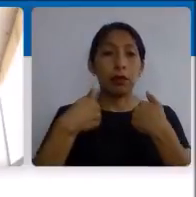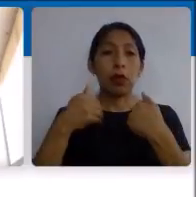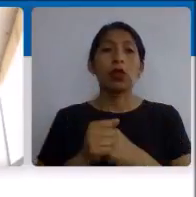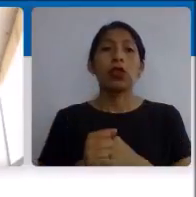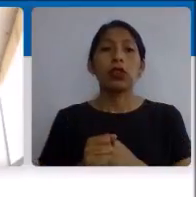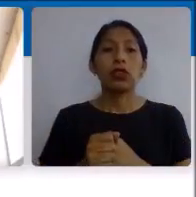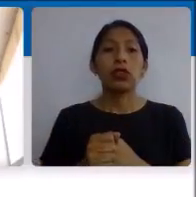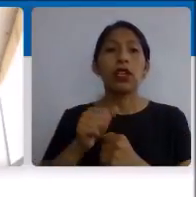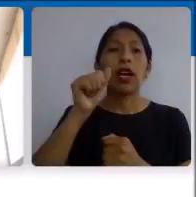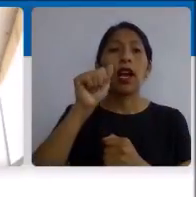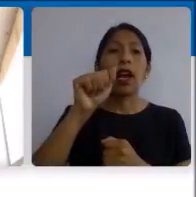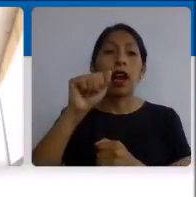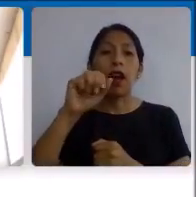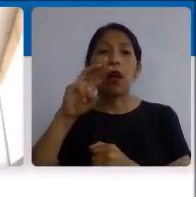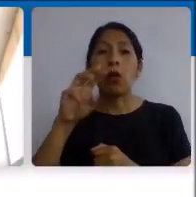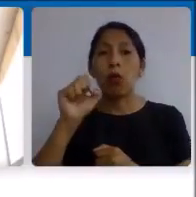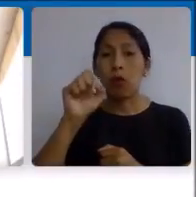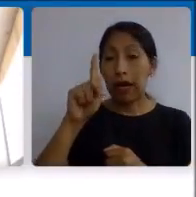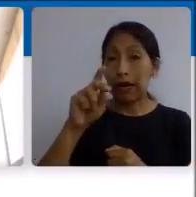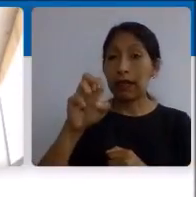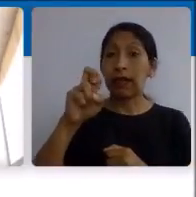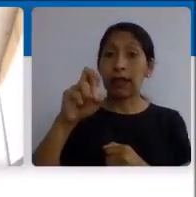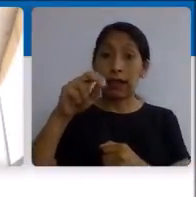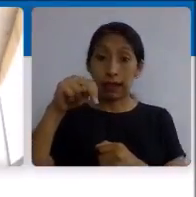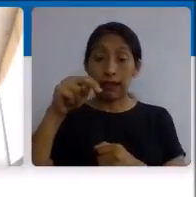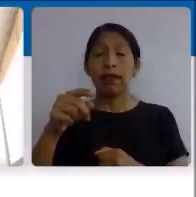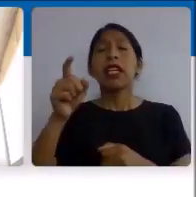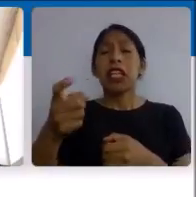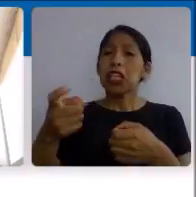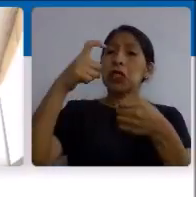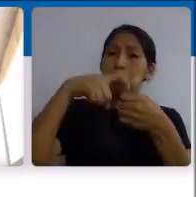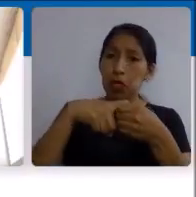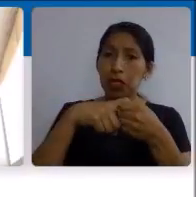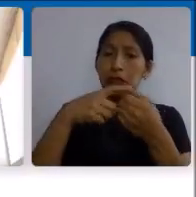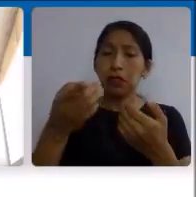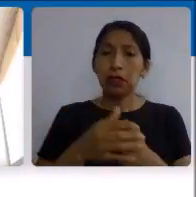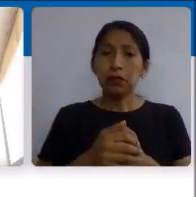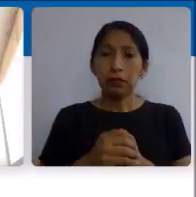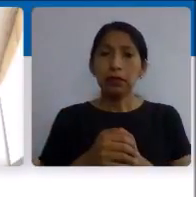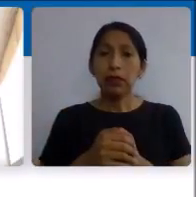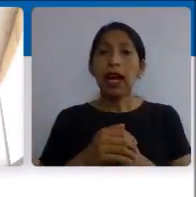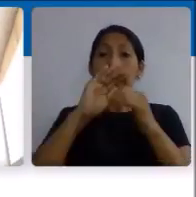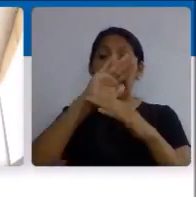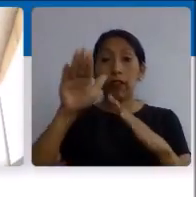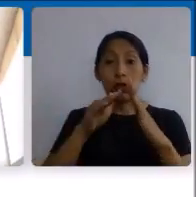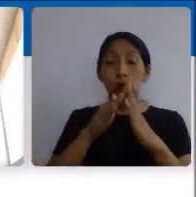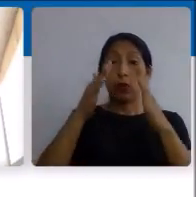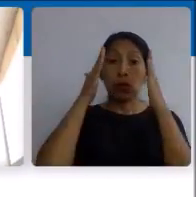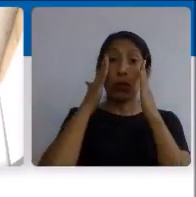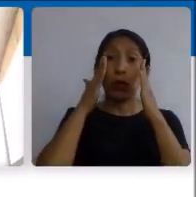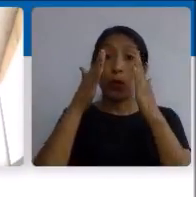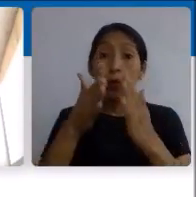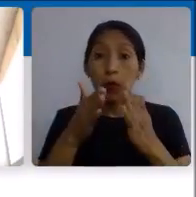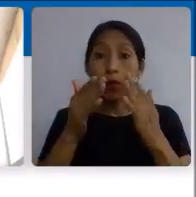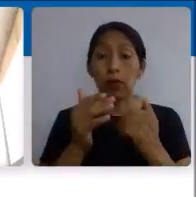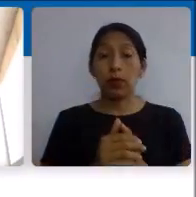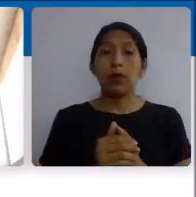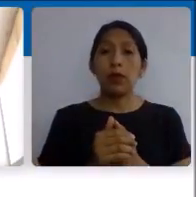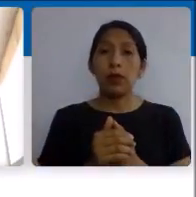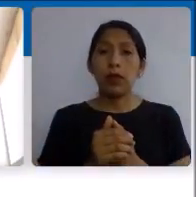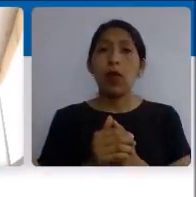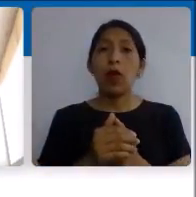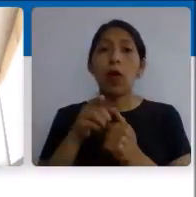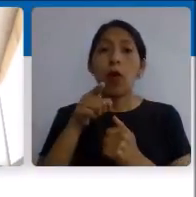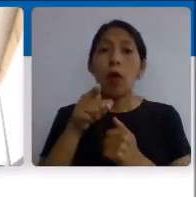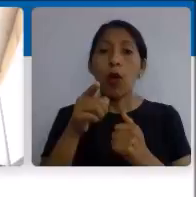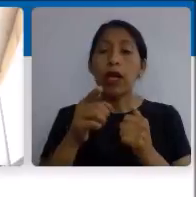es una feria en la cual PromPerú participa y está enfocada al segmento de MICE, al segmento RISA, ¿no? Que es el